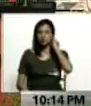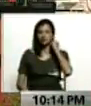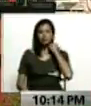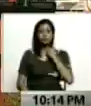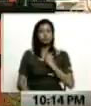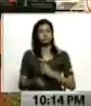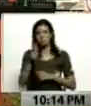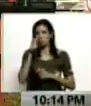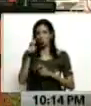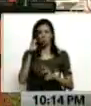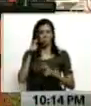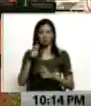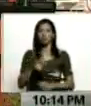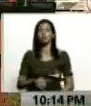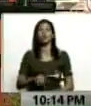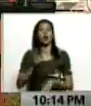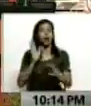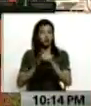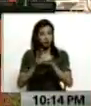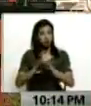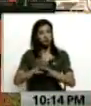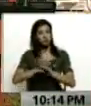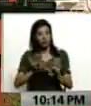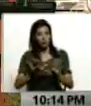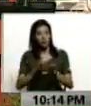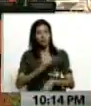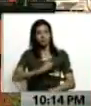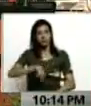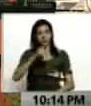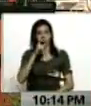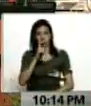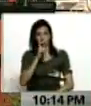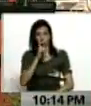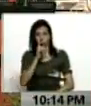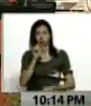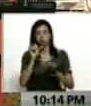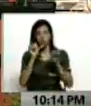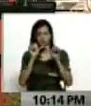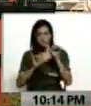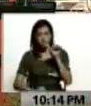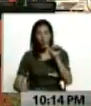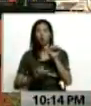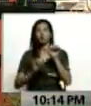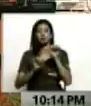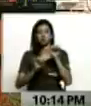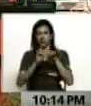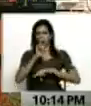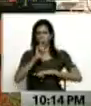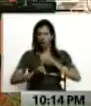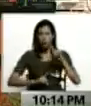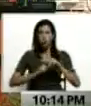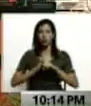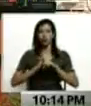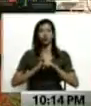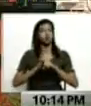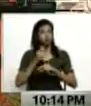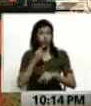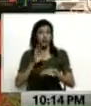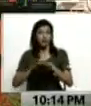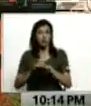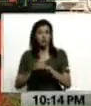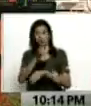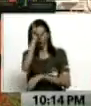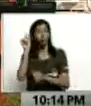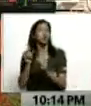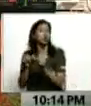decir No se ha dado cuenta se lo dijimos que Nicolás iba a dar su mensaje anual verdad porque iba a seguir siendo presidente y le dijimos que Leopoldo